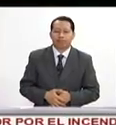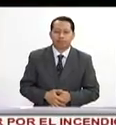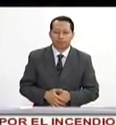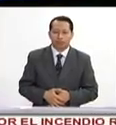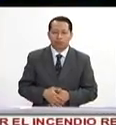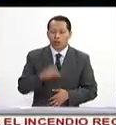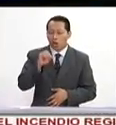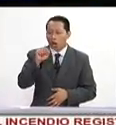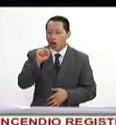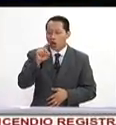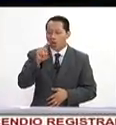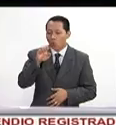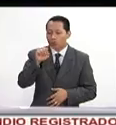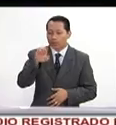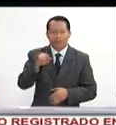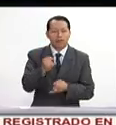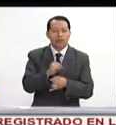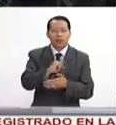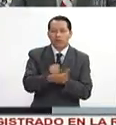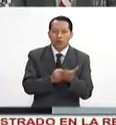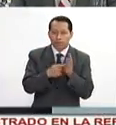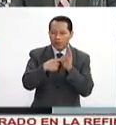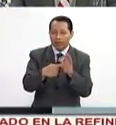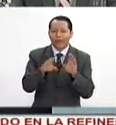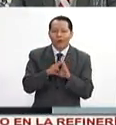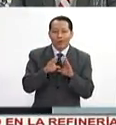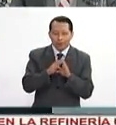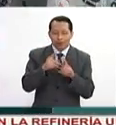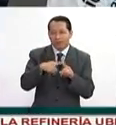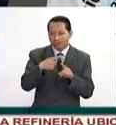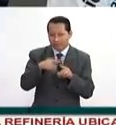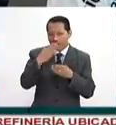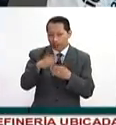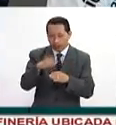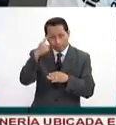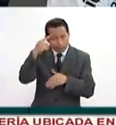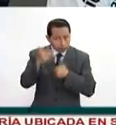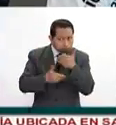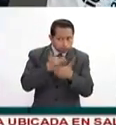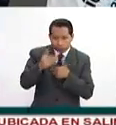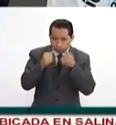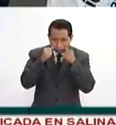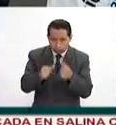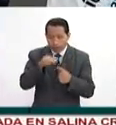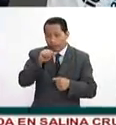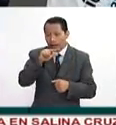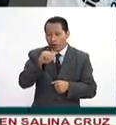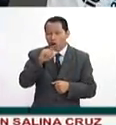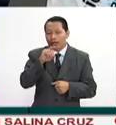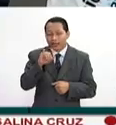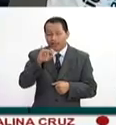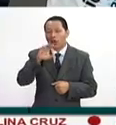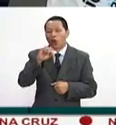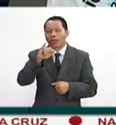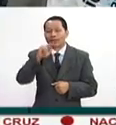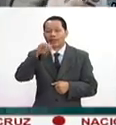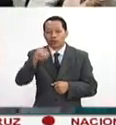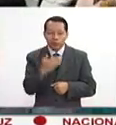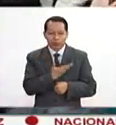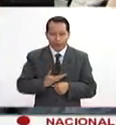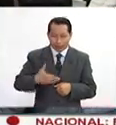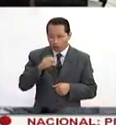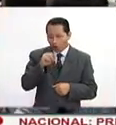La Conducef presentó el informe sobre el comportamiento de las instituciones financieras en la atención de reclamaciones. Mario Di Constanzo, presidente de Conducef,